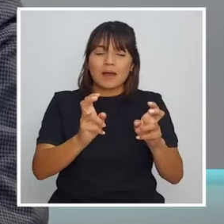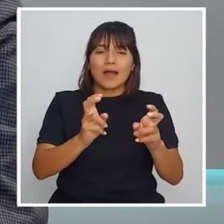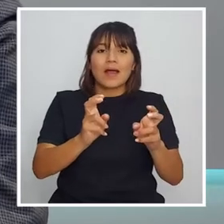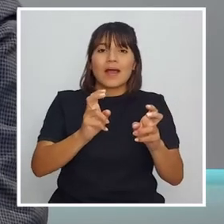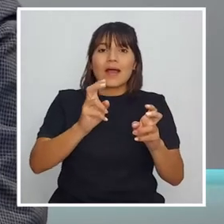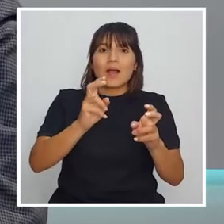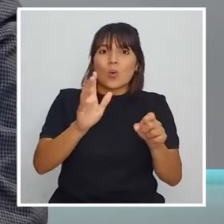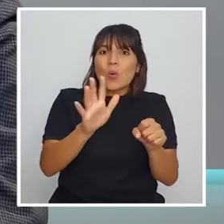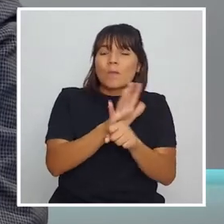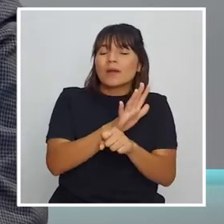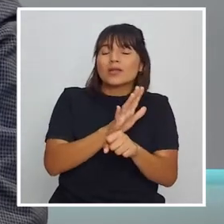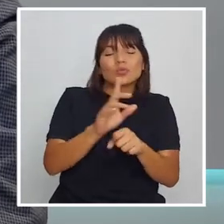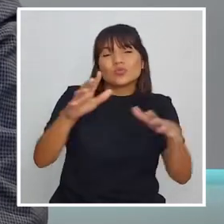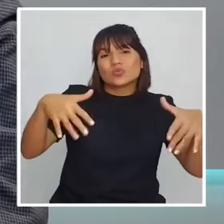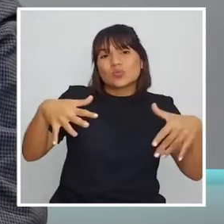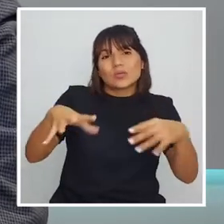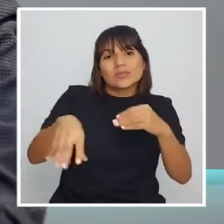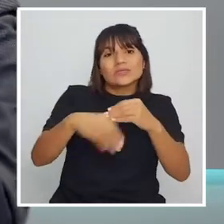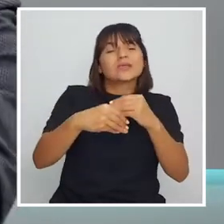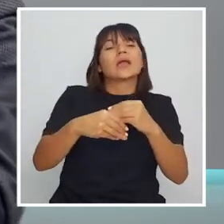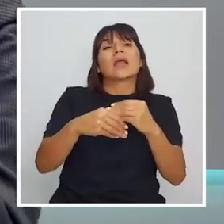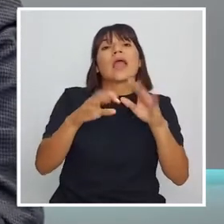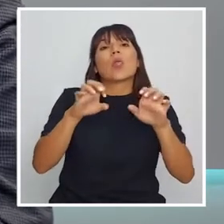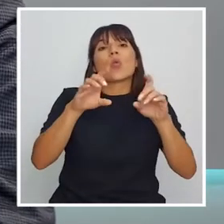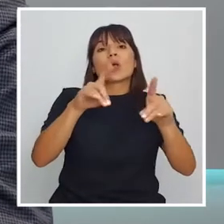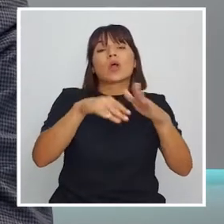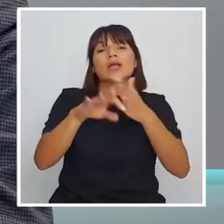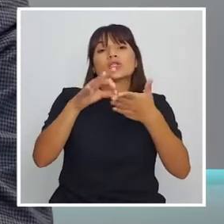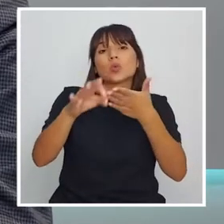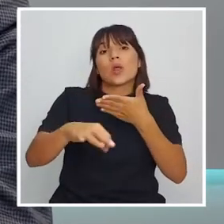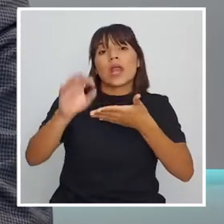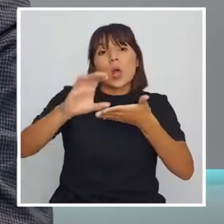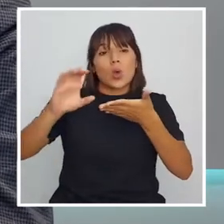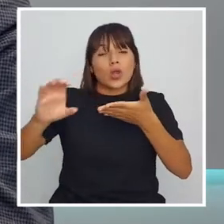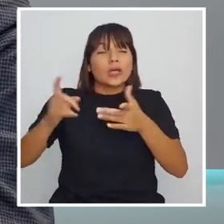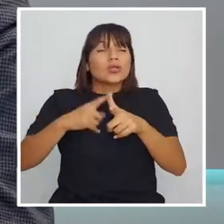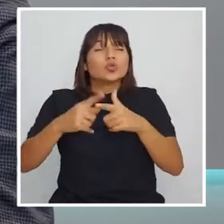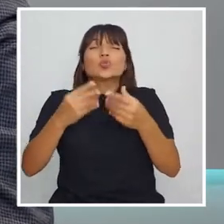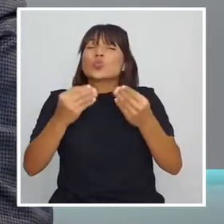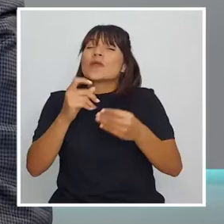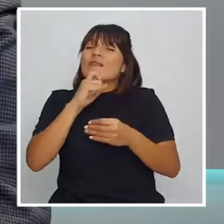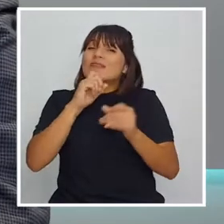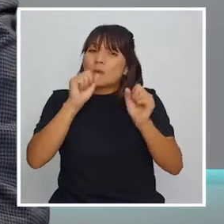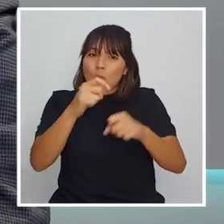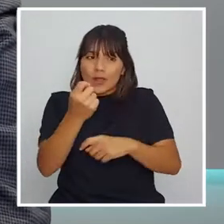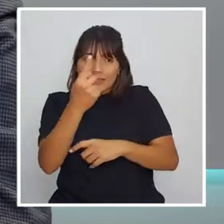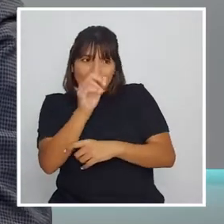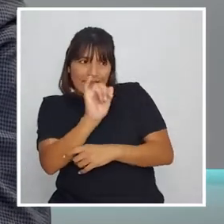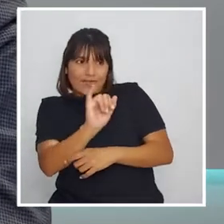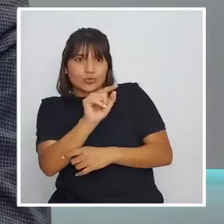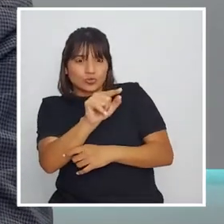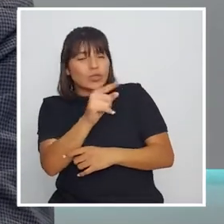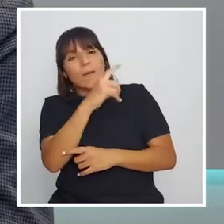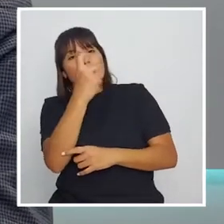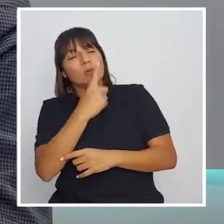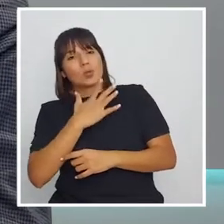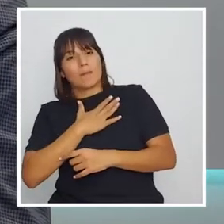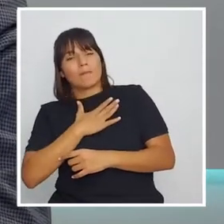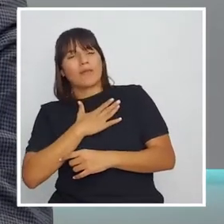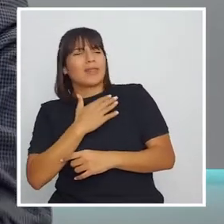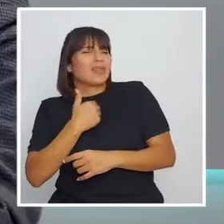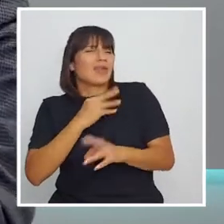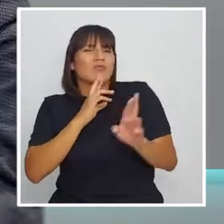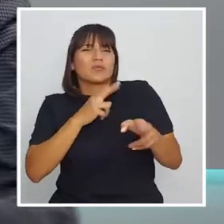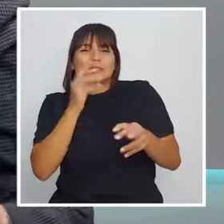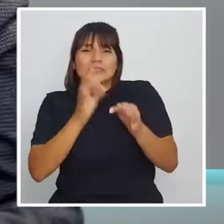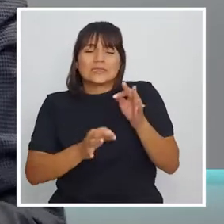entonces nos resulta un poco difícil entender esto que usted me ha preguntado hoy, ¿verdad? Que tiene respuestas relativamente sencillas, pero